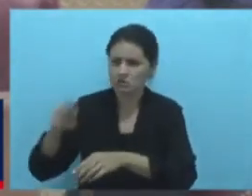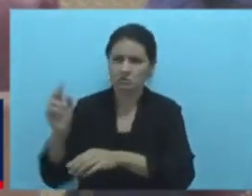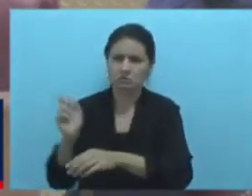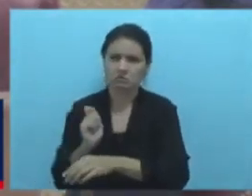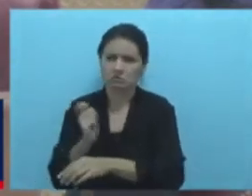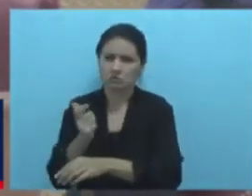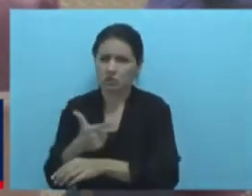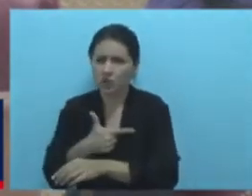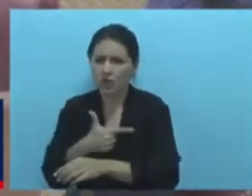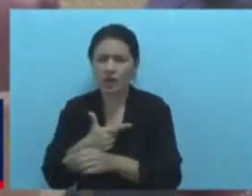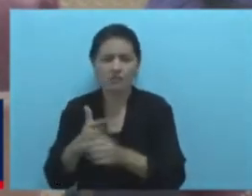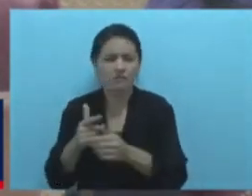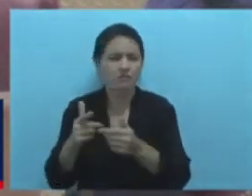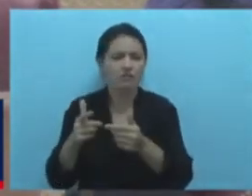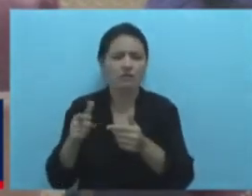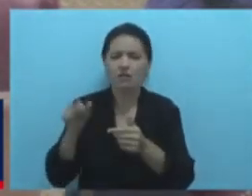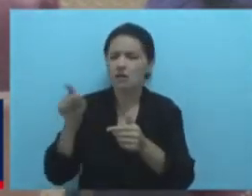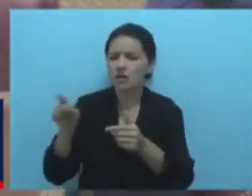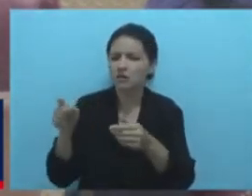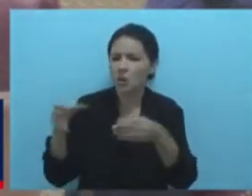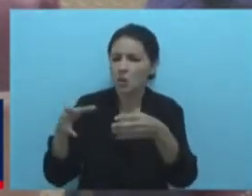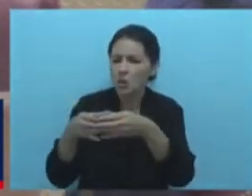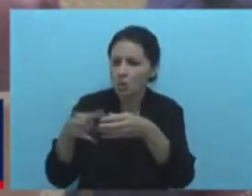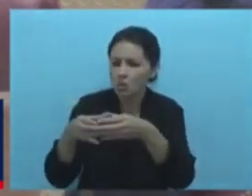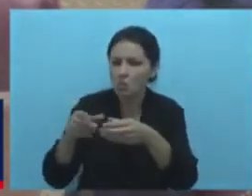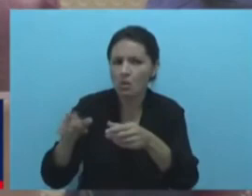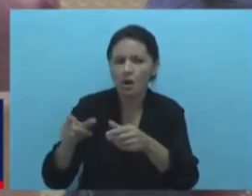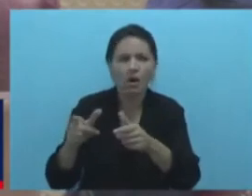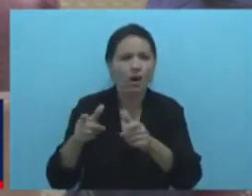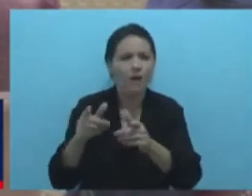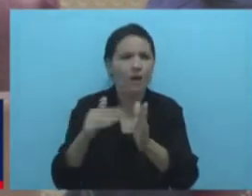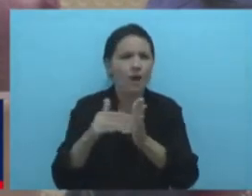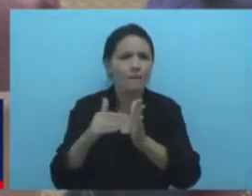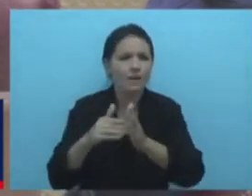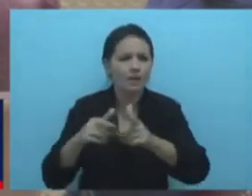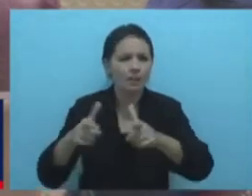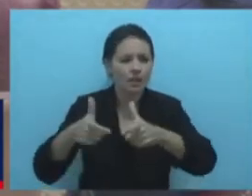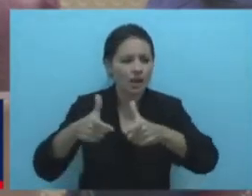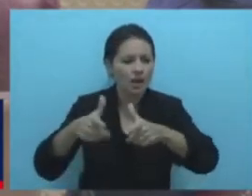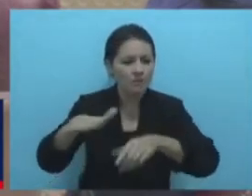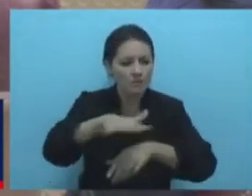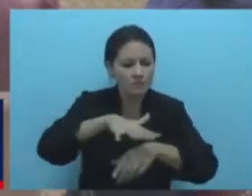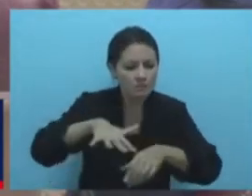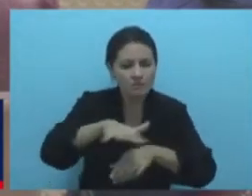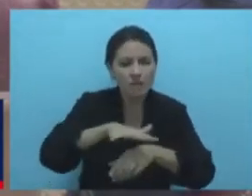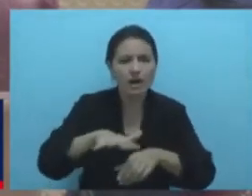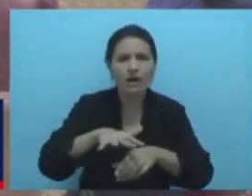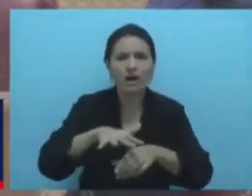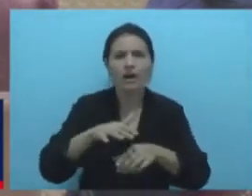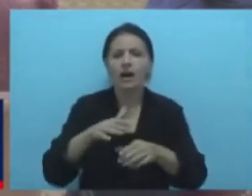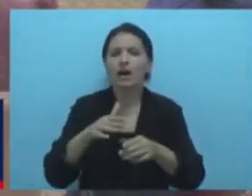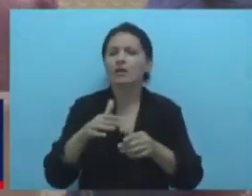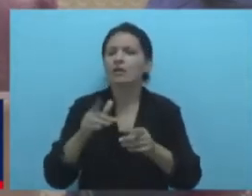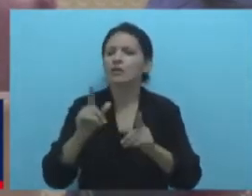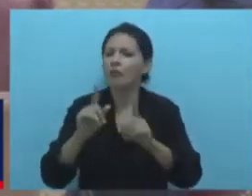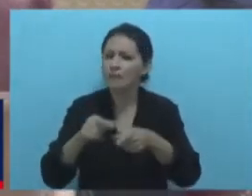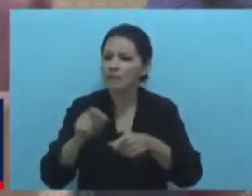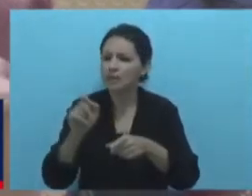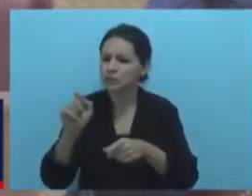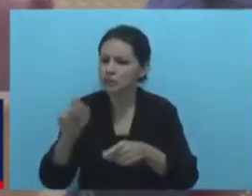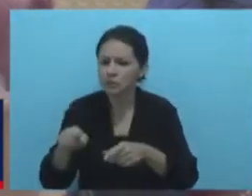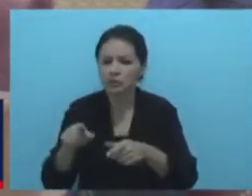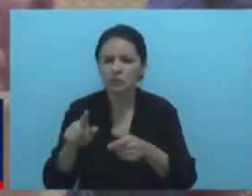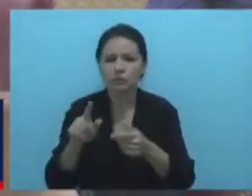le pertenecen en determinados horarios como zonas liberadas a estos gobiernos de facto que se han impuesto en